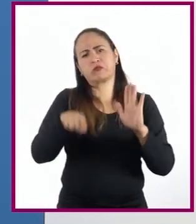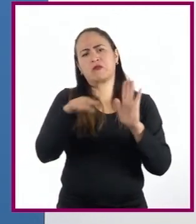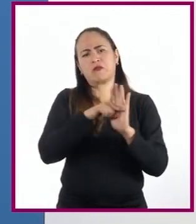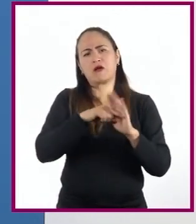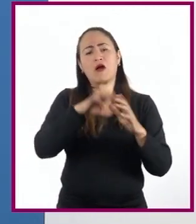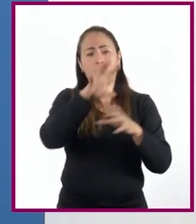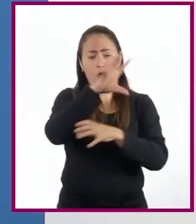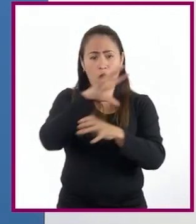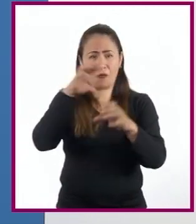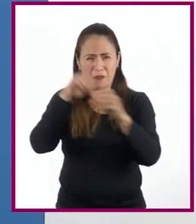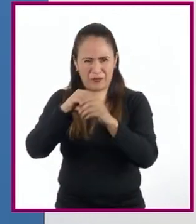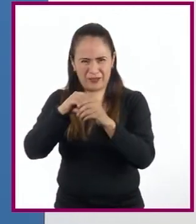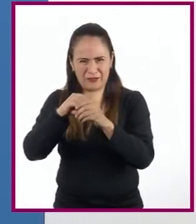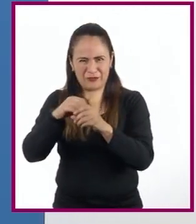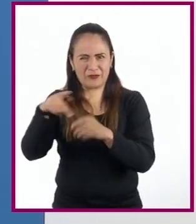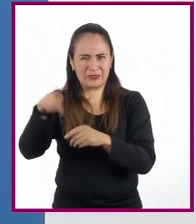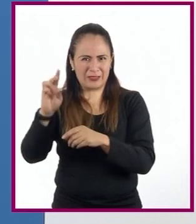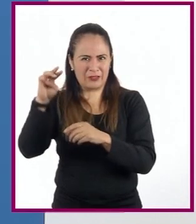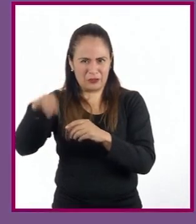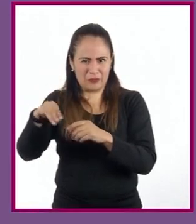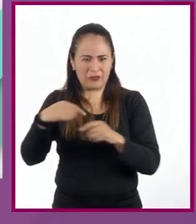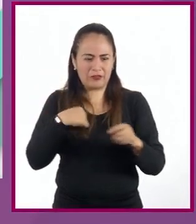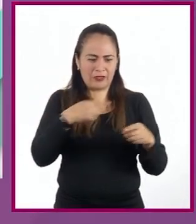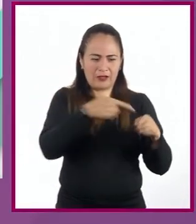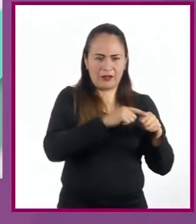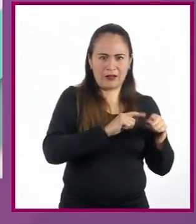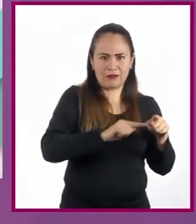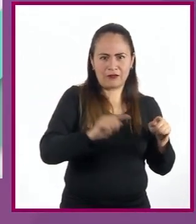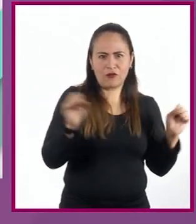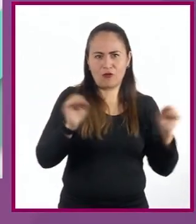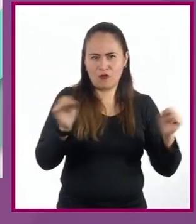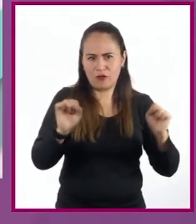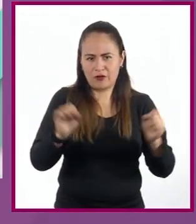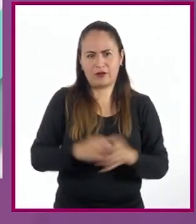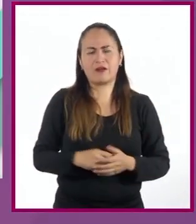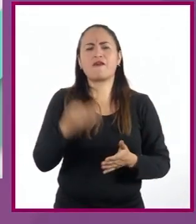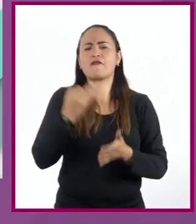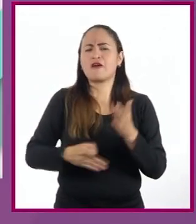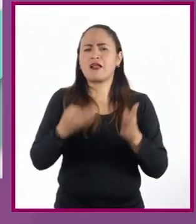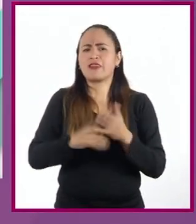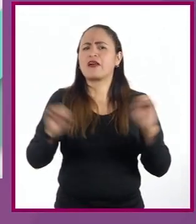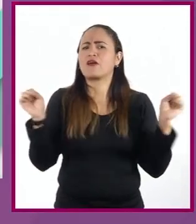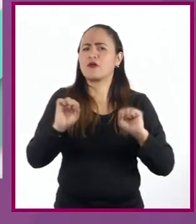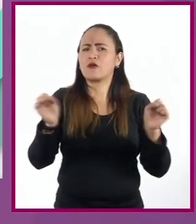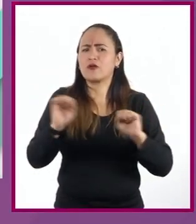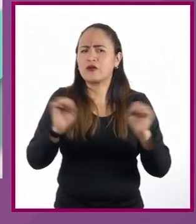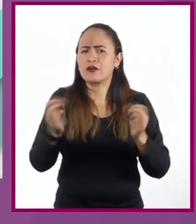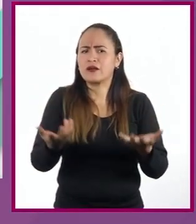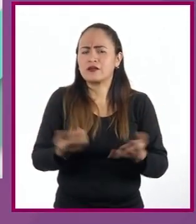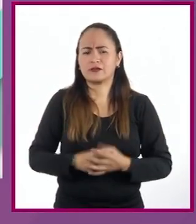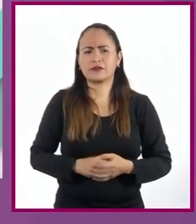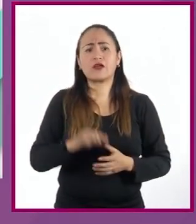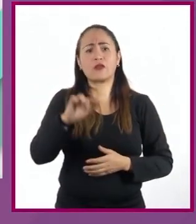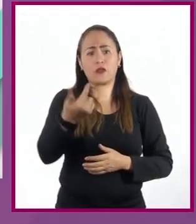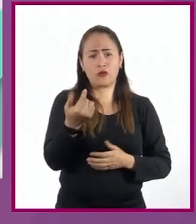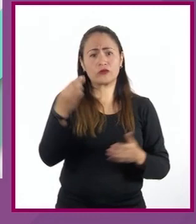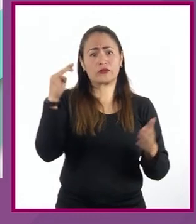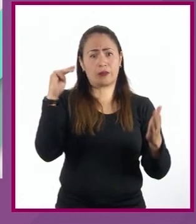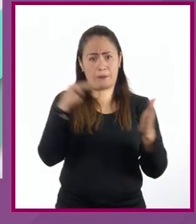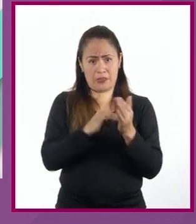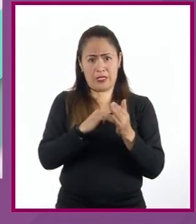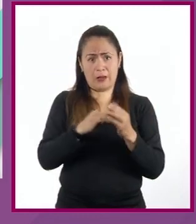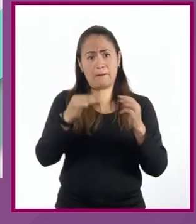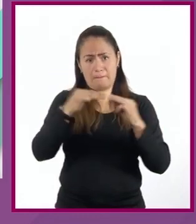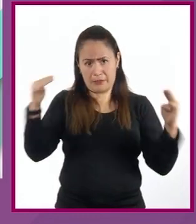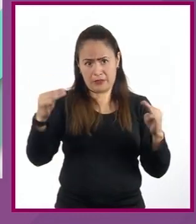el total de la carrera y lo que ha recorrido. ¿Cuántos metros le quedan por recorrer? Debe recorrer 12.000 metros y